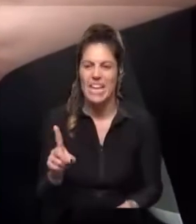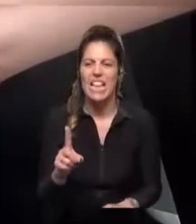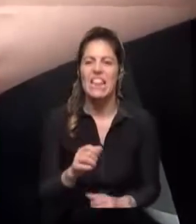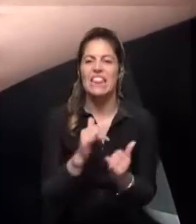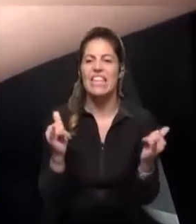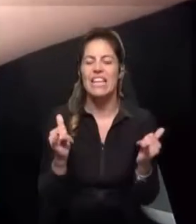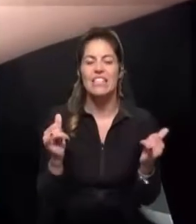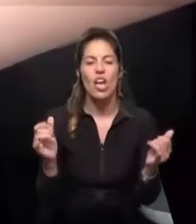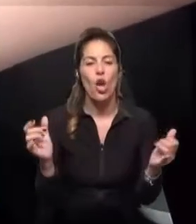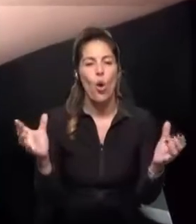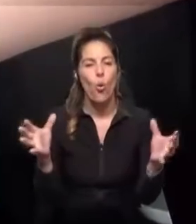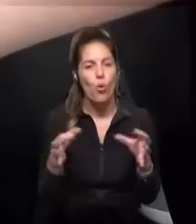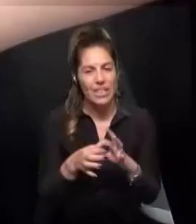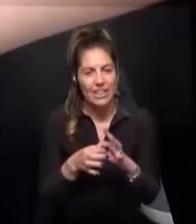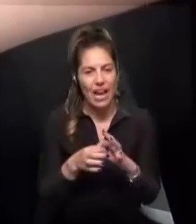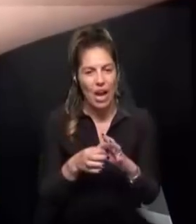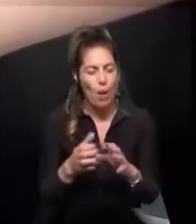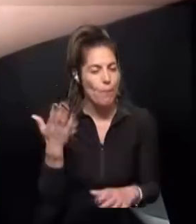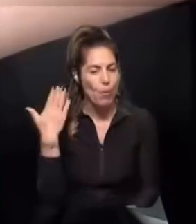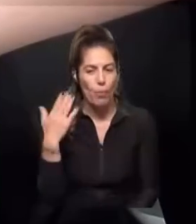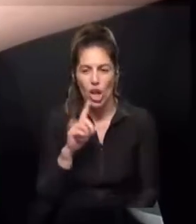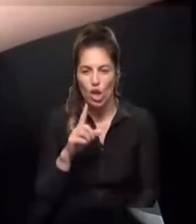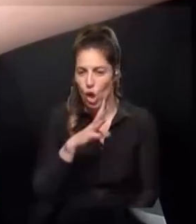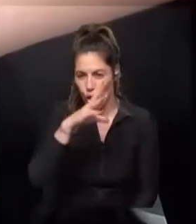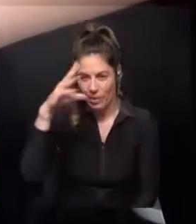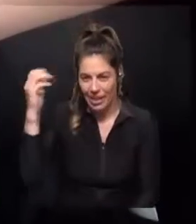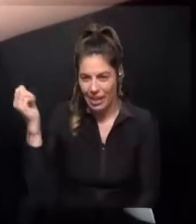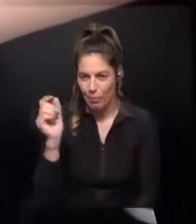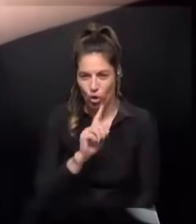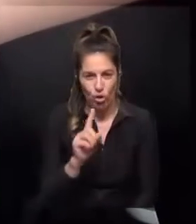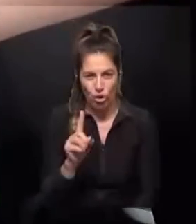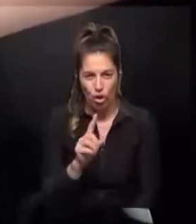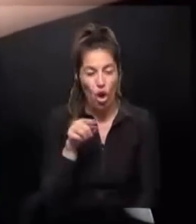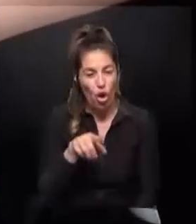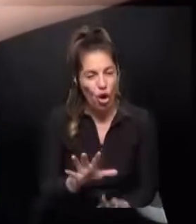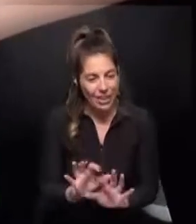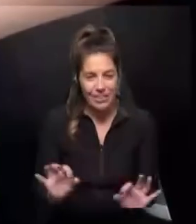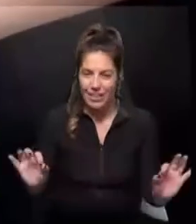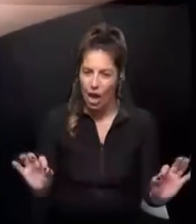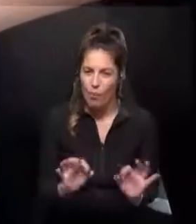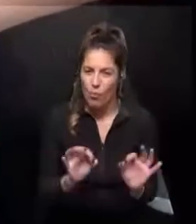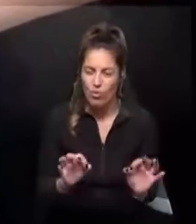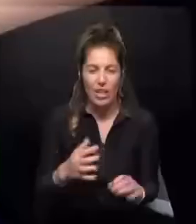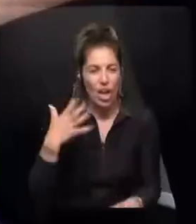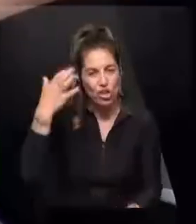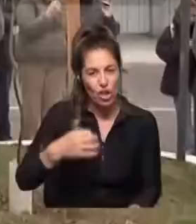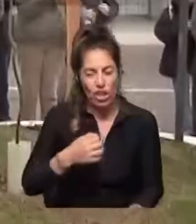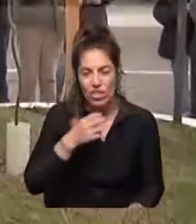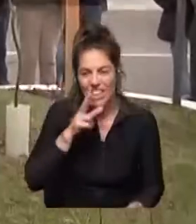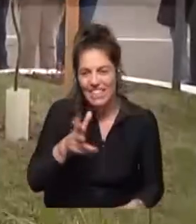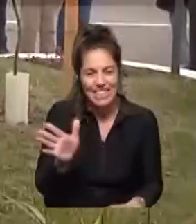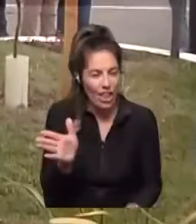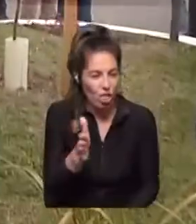popular no nos olvidemos es Con esta música yo creo que está dicho Todo